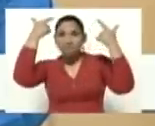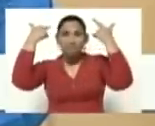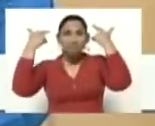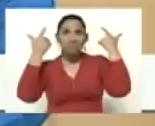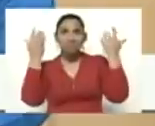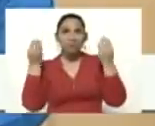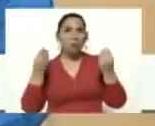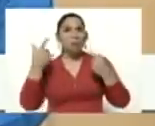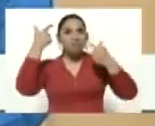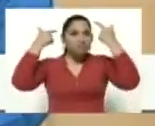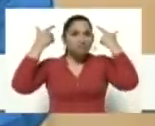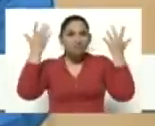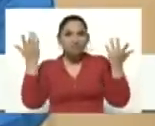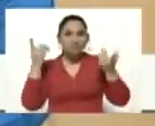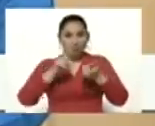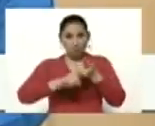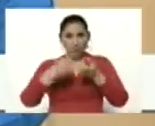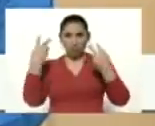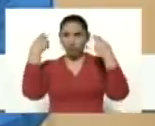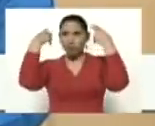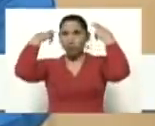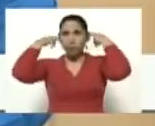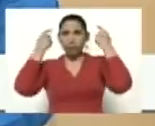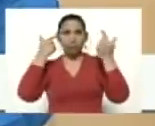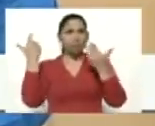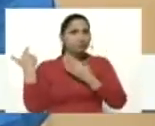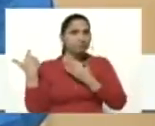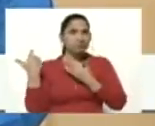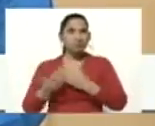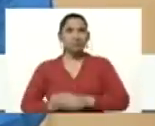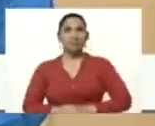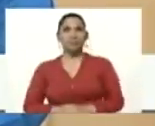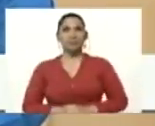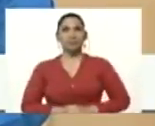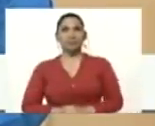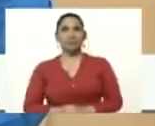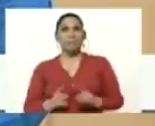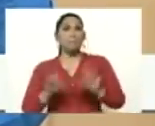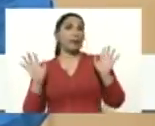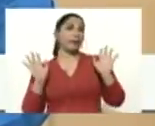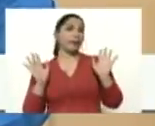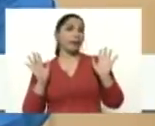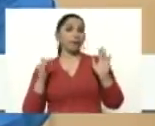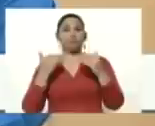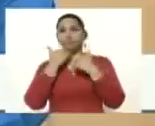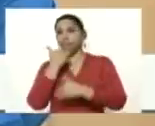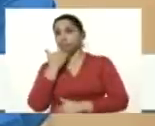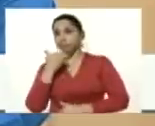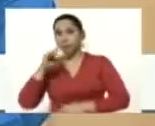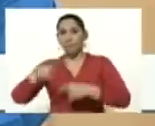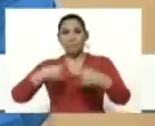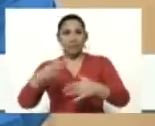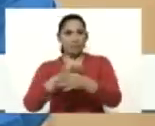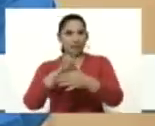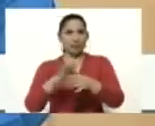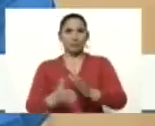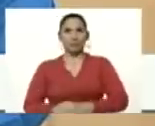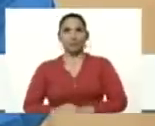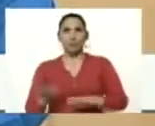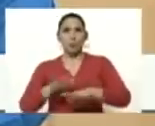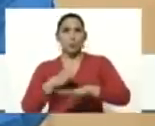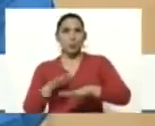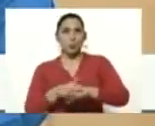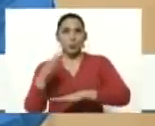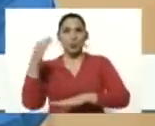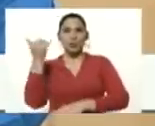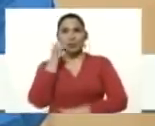look Silvia Flores, mira. Pero a partir del martes mañana, jueves y